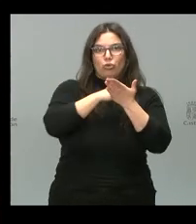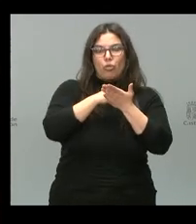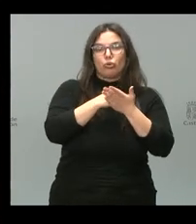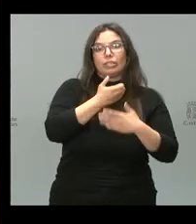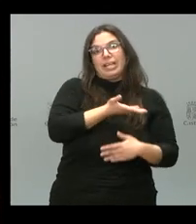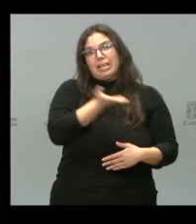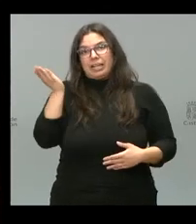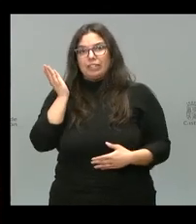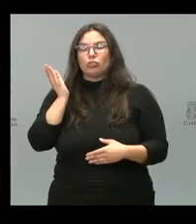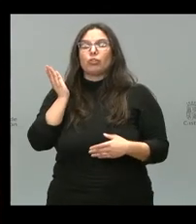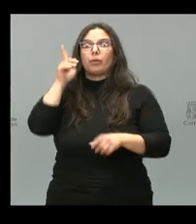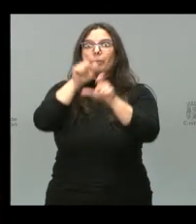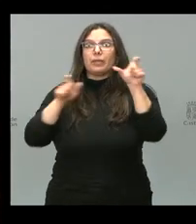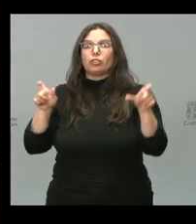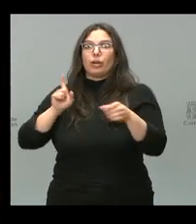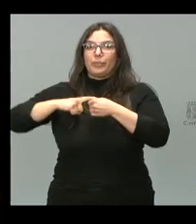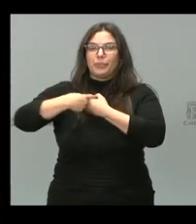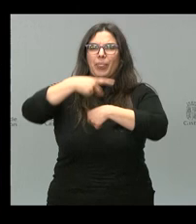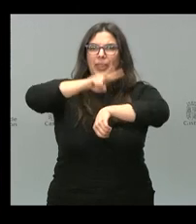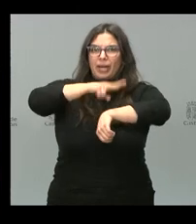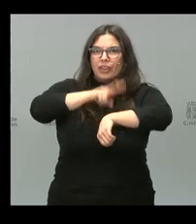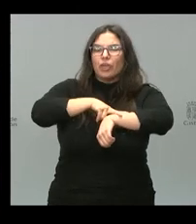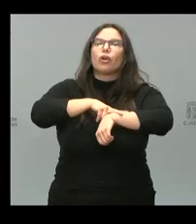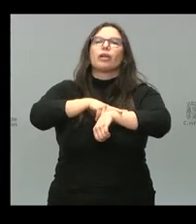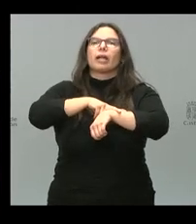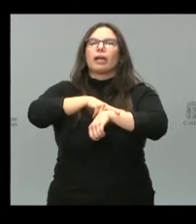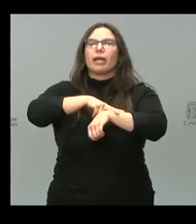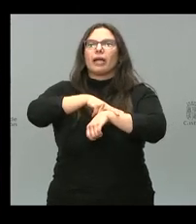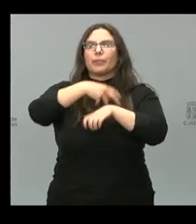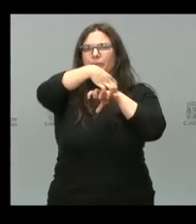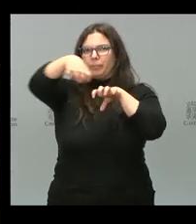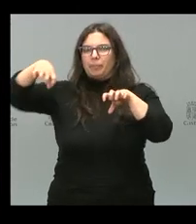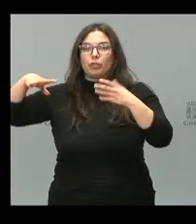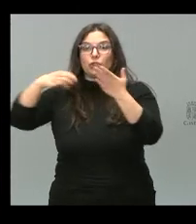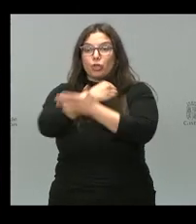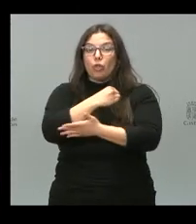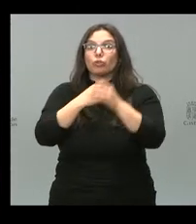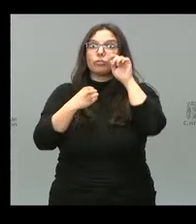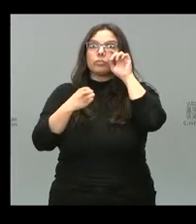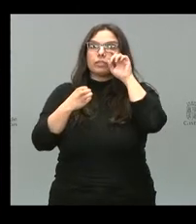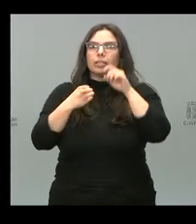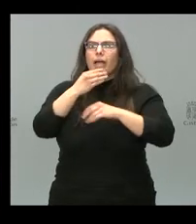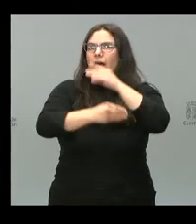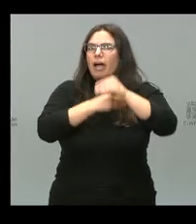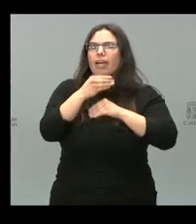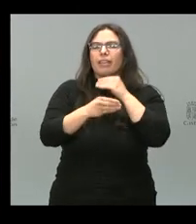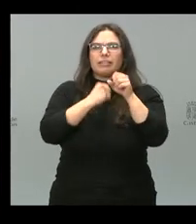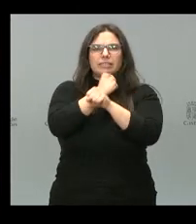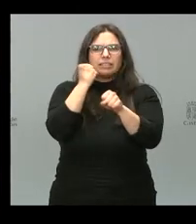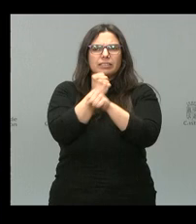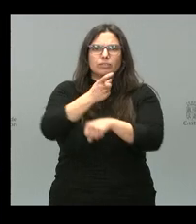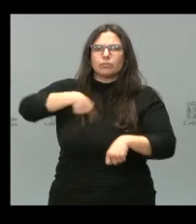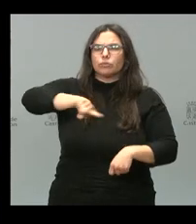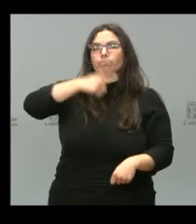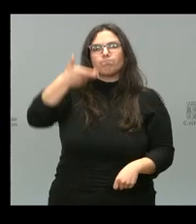resto de quienes tienen delegaciones antenas etcétera quienes estáis desarrollando una labor también creo